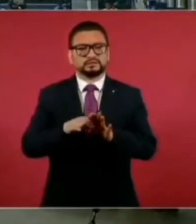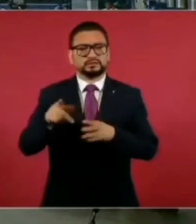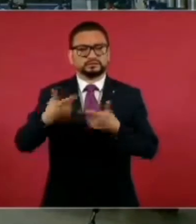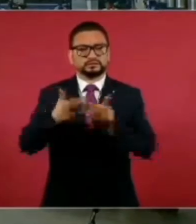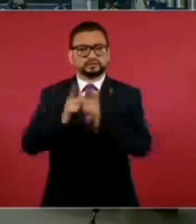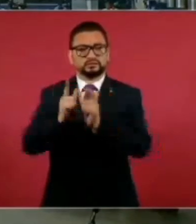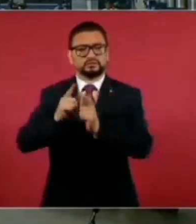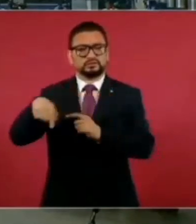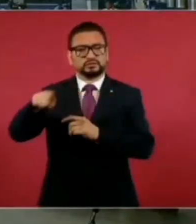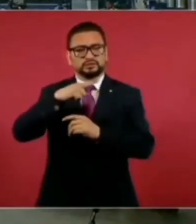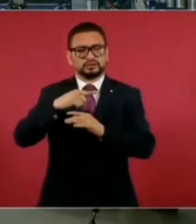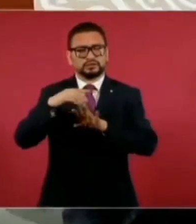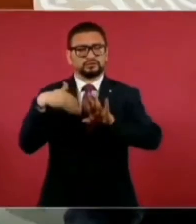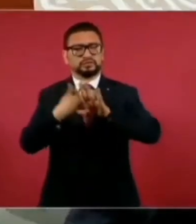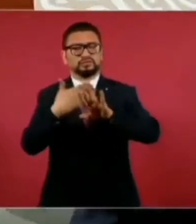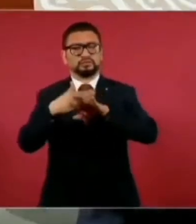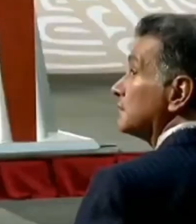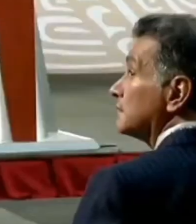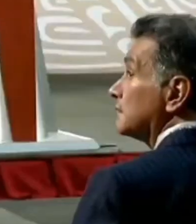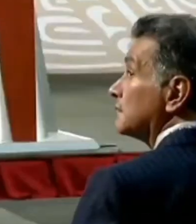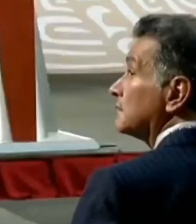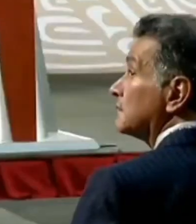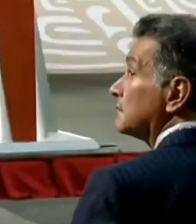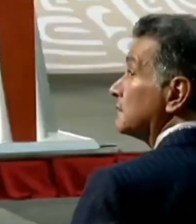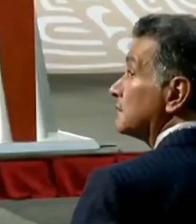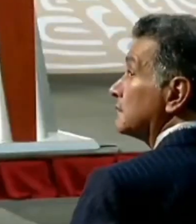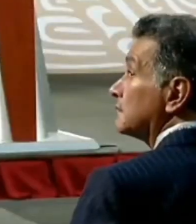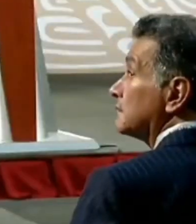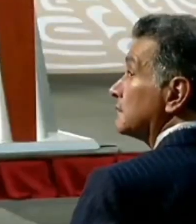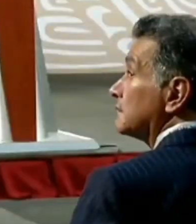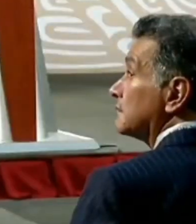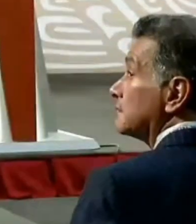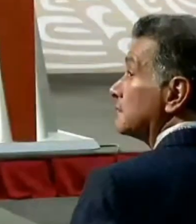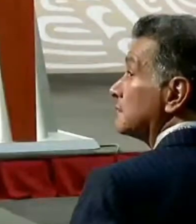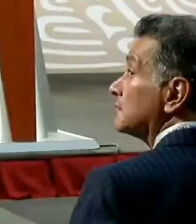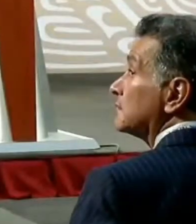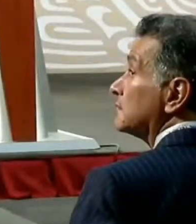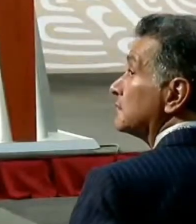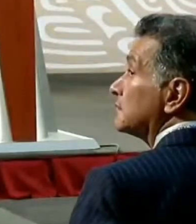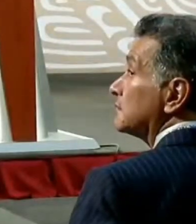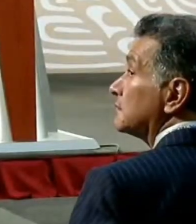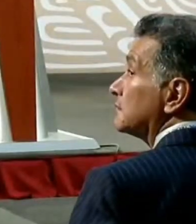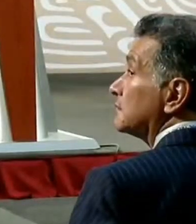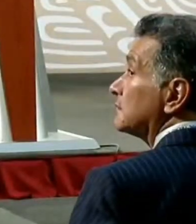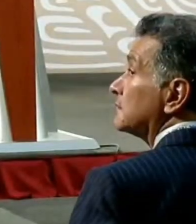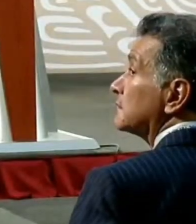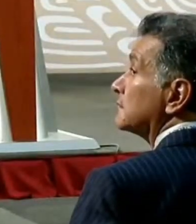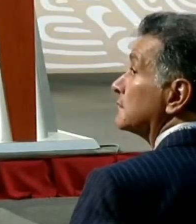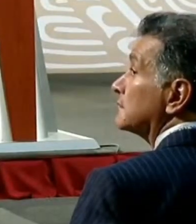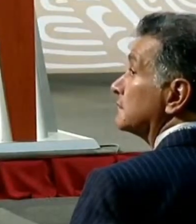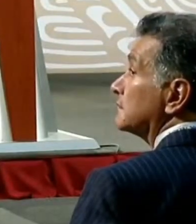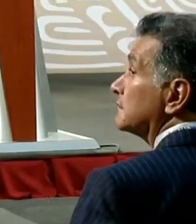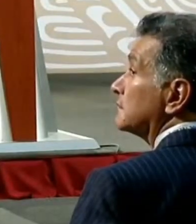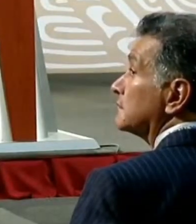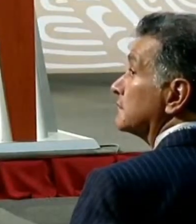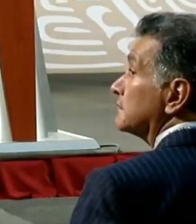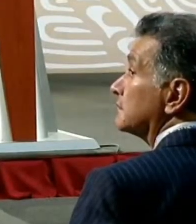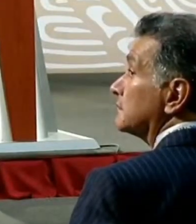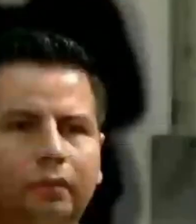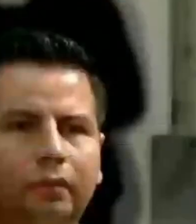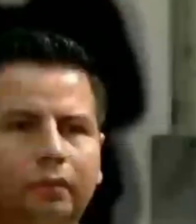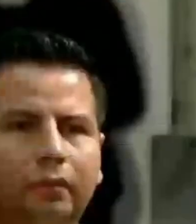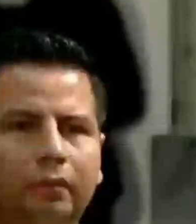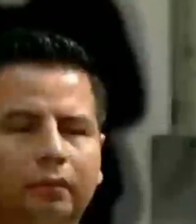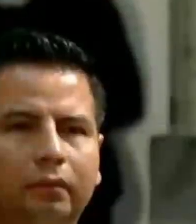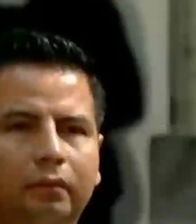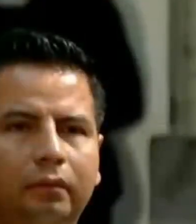posición sobre la supuesta militarización del país. Me gustaría preguntarle, bueno, además esta